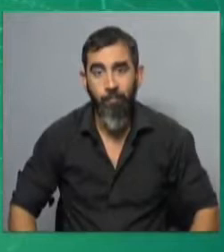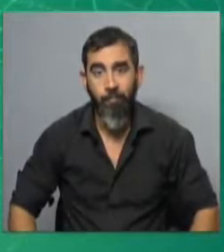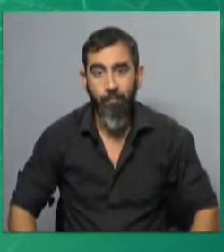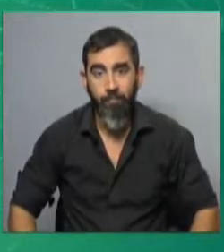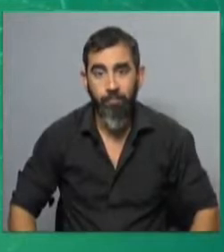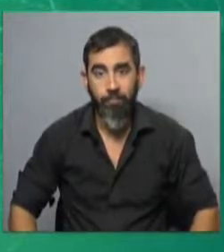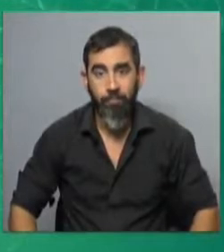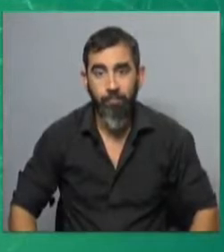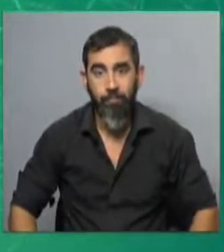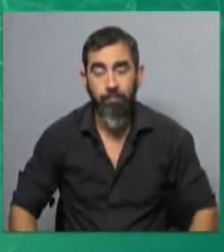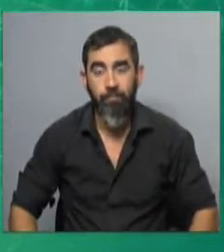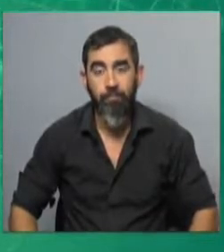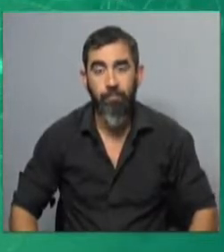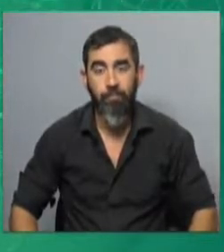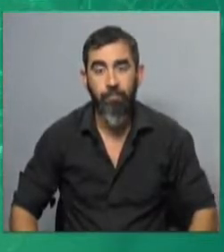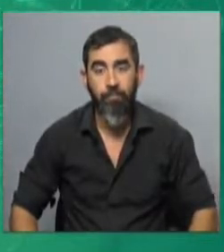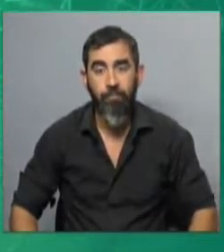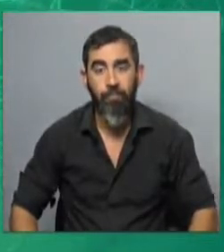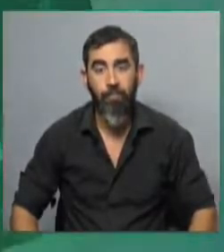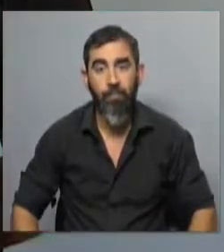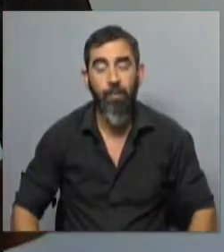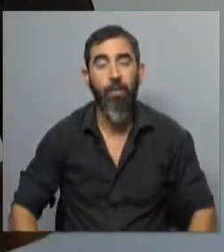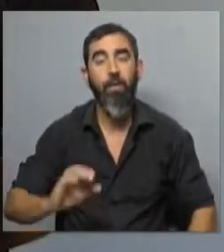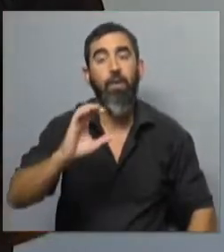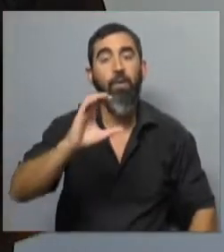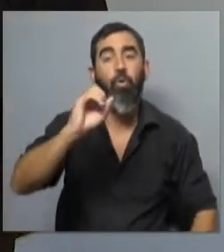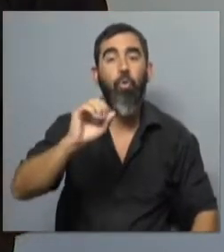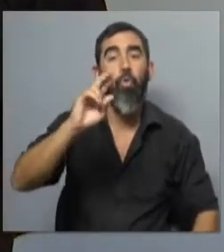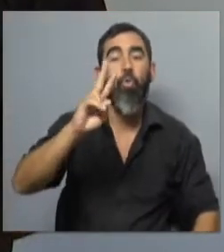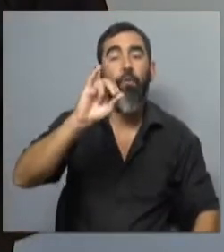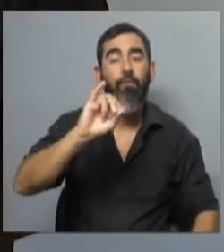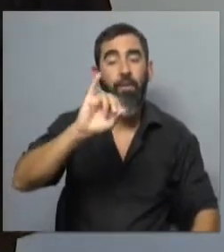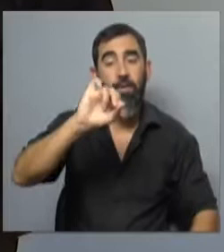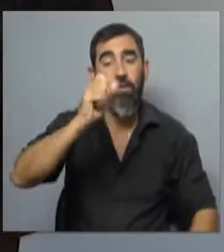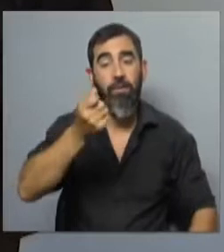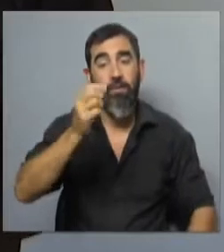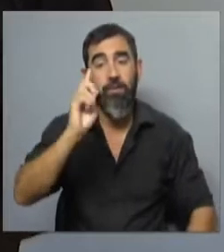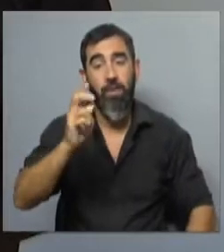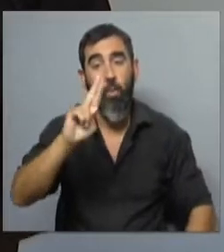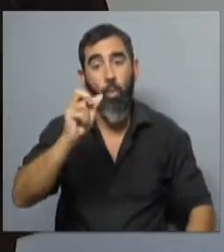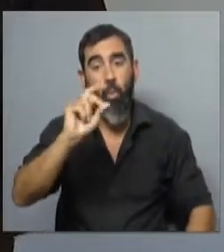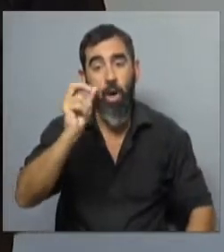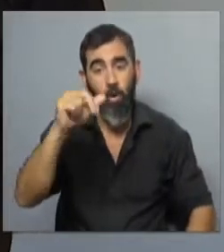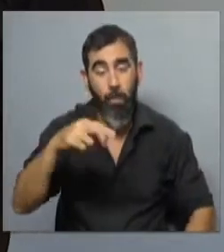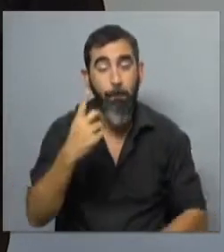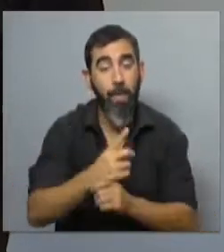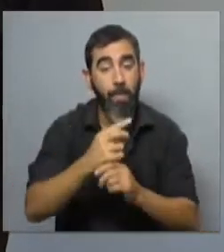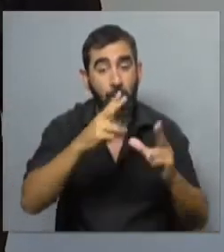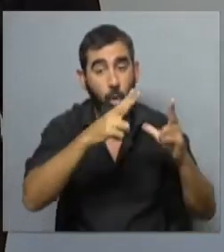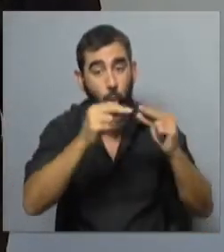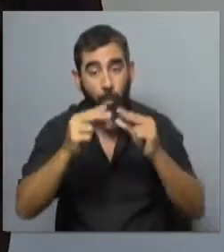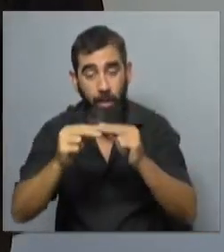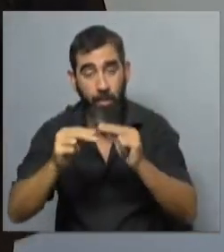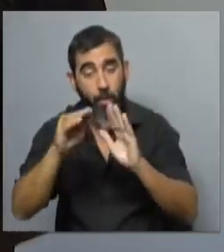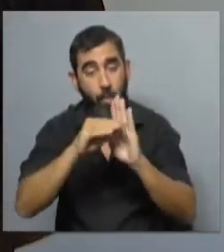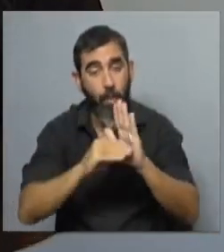Sí, Rosina, como decíamos al inicio, estamos en Covillaguarón, La Paz. Se trata de la primera cooperativa del programa de vivienda sindical del PIT-CNT